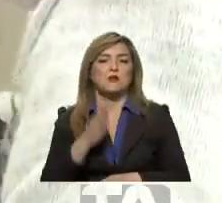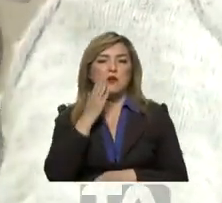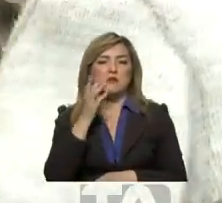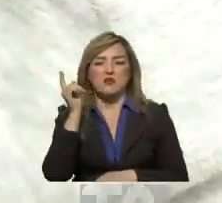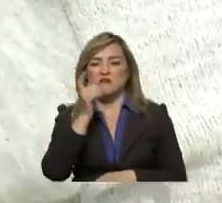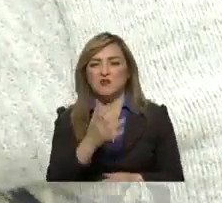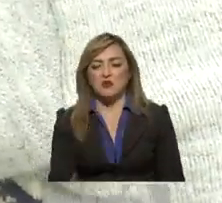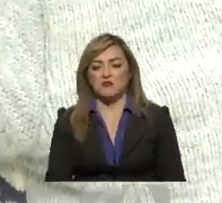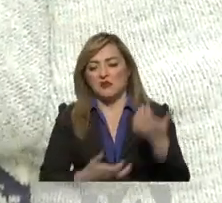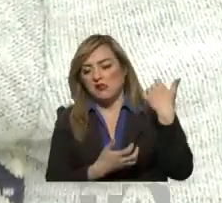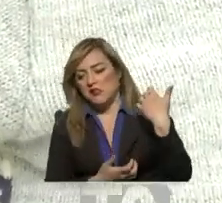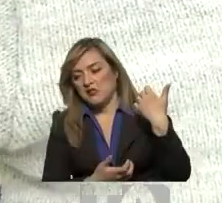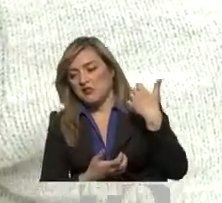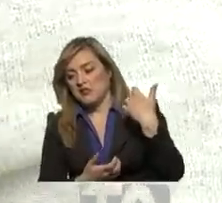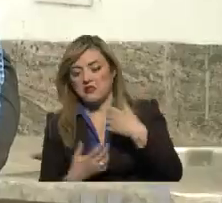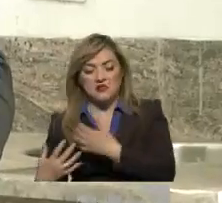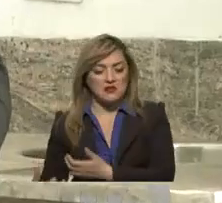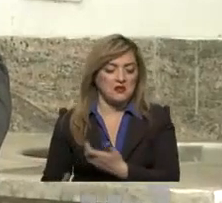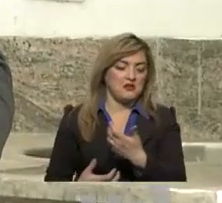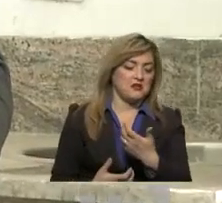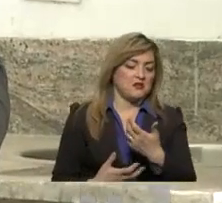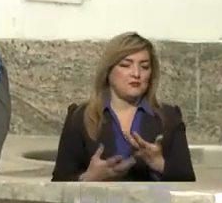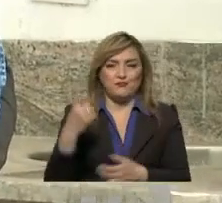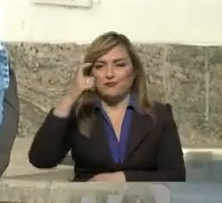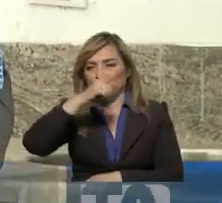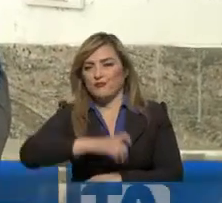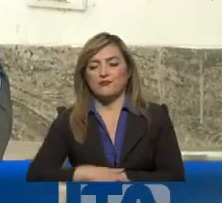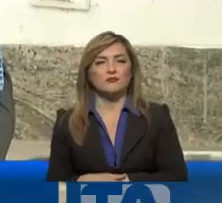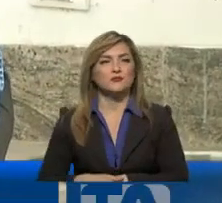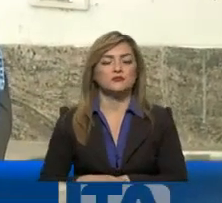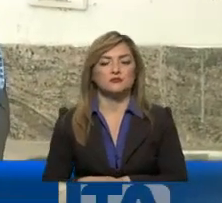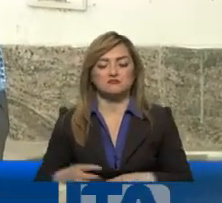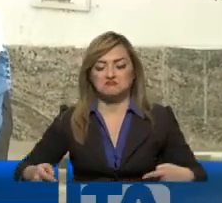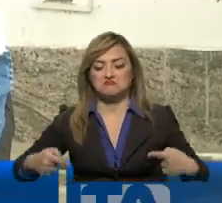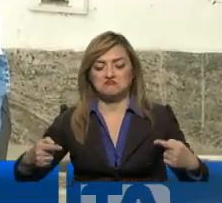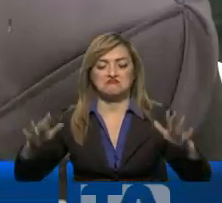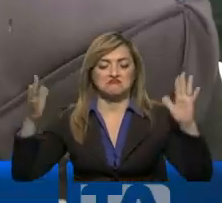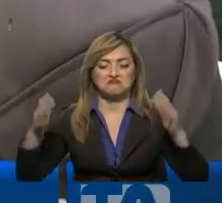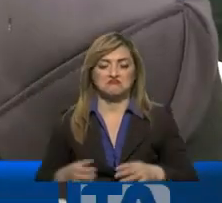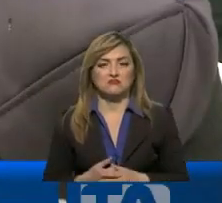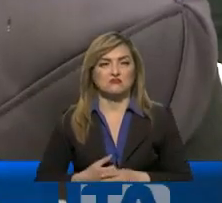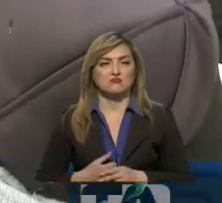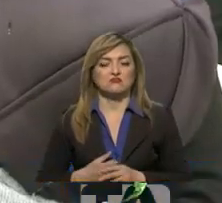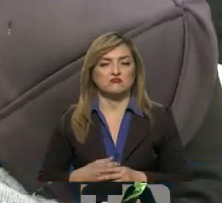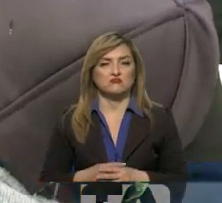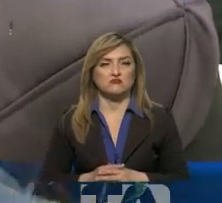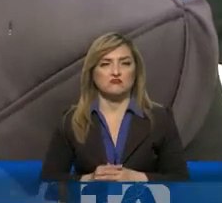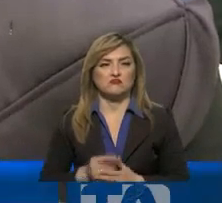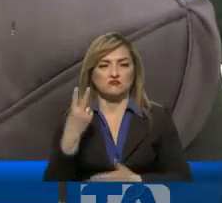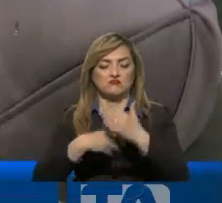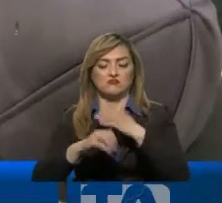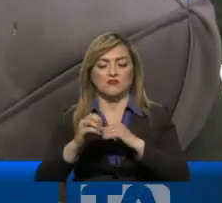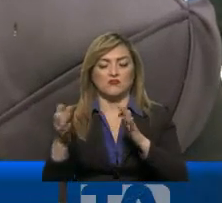es muy complicado trasladarlo de un lugar a otro. Y lamentablemente, no cuenta con una silla de ruedas. Yo sigo la terapia de mi